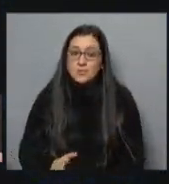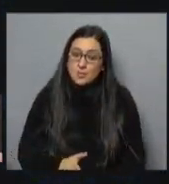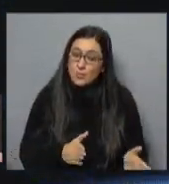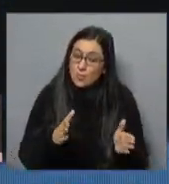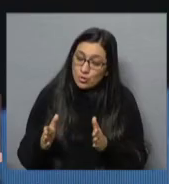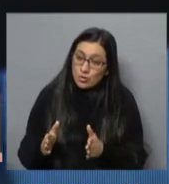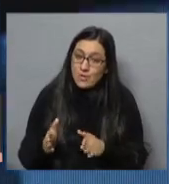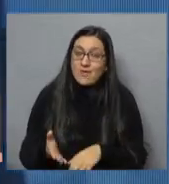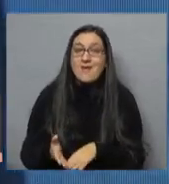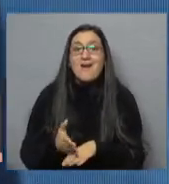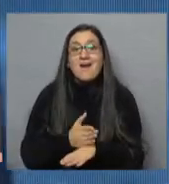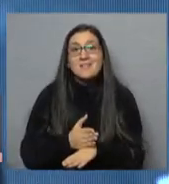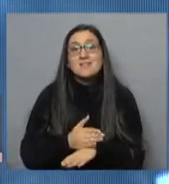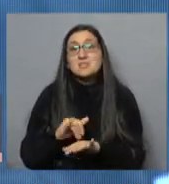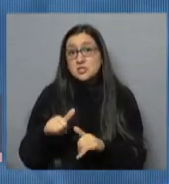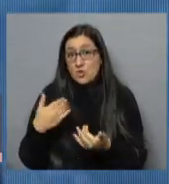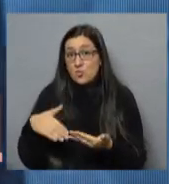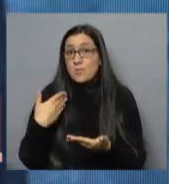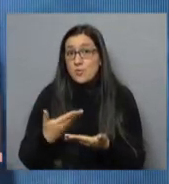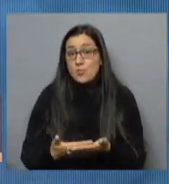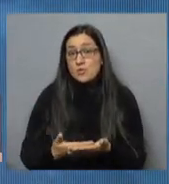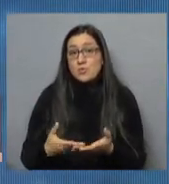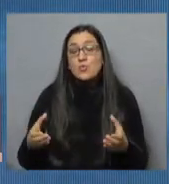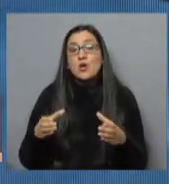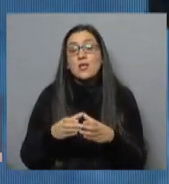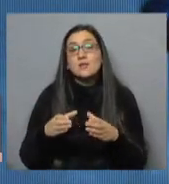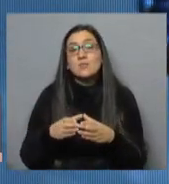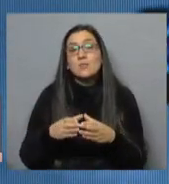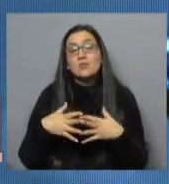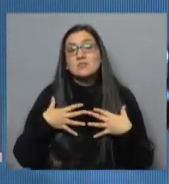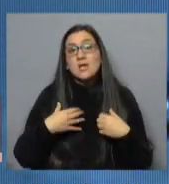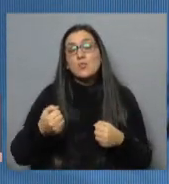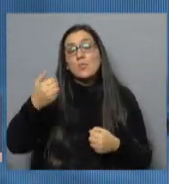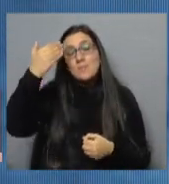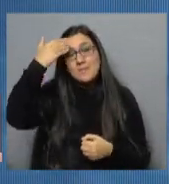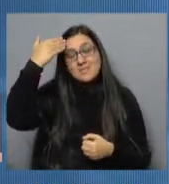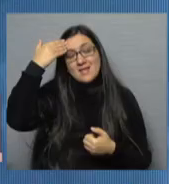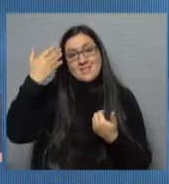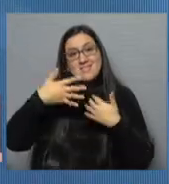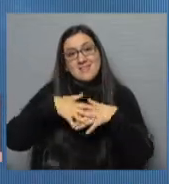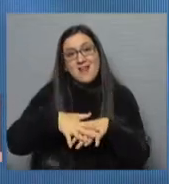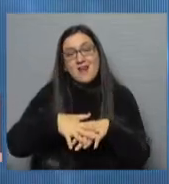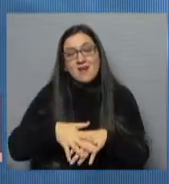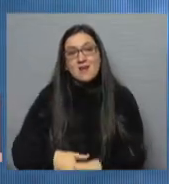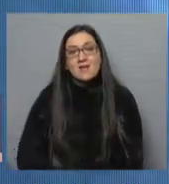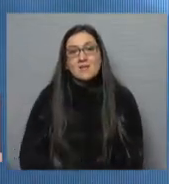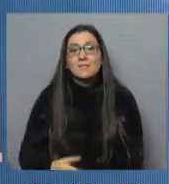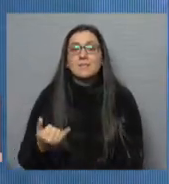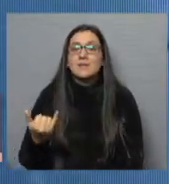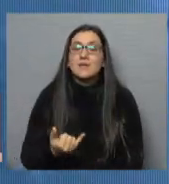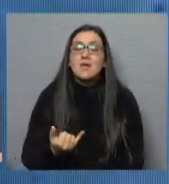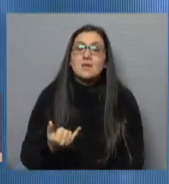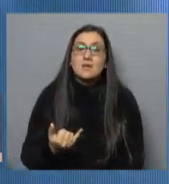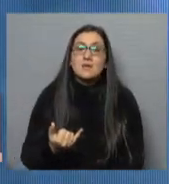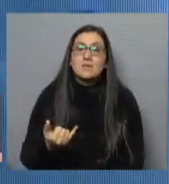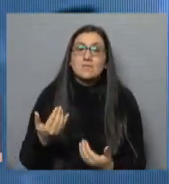lado, antes ya hubo otra propuesta de un colectivo por salud mental integral, que está integrado, valga la